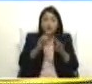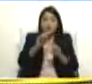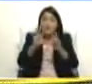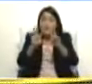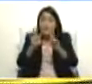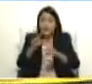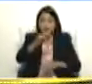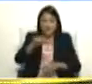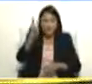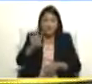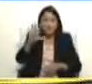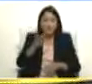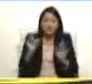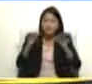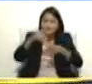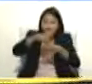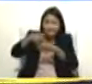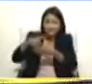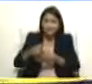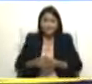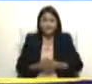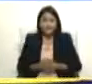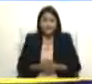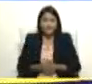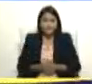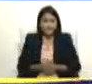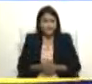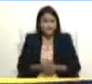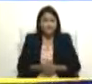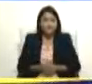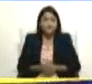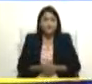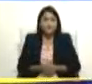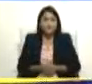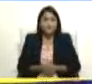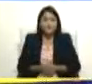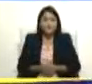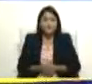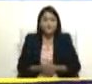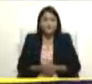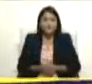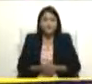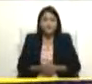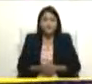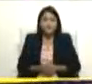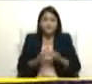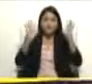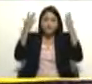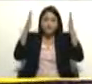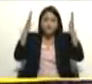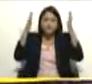10.431.907 venezolanos y venezolanas que acudieron a esta cita electoral.